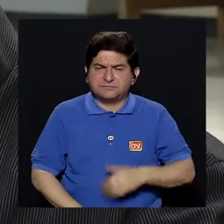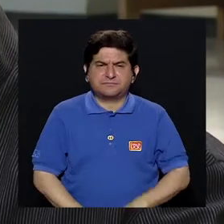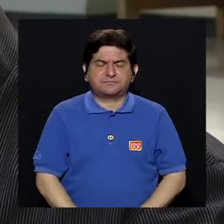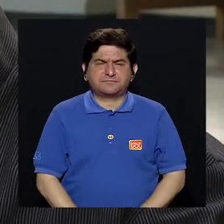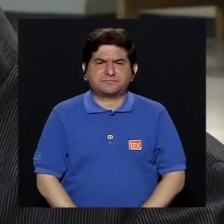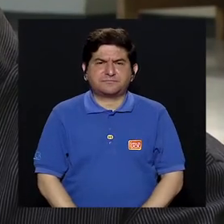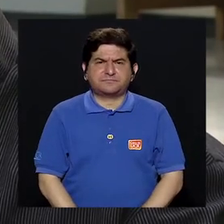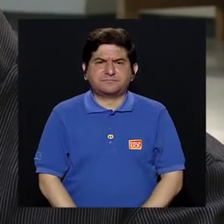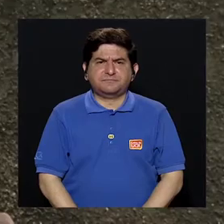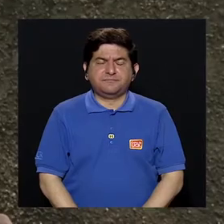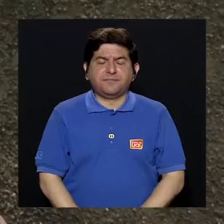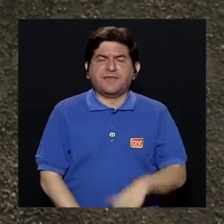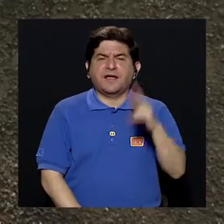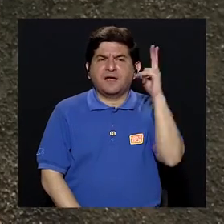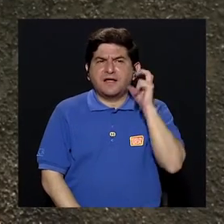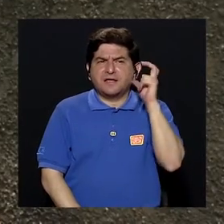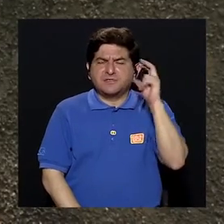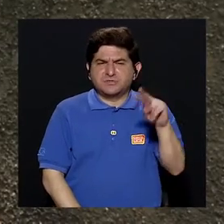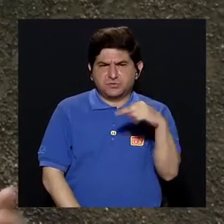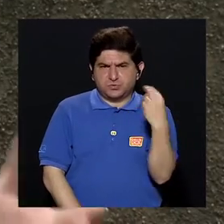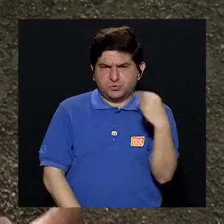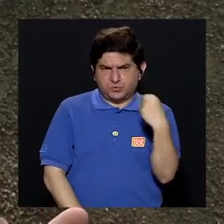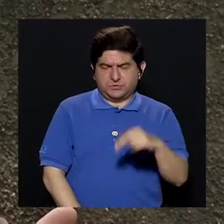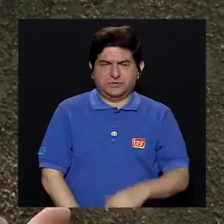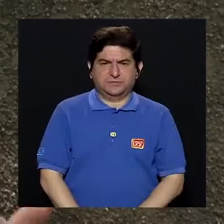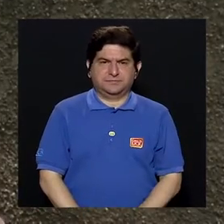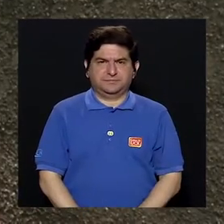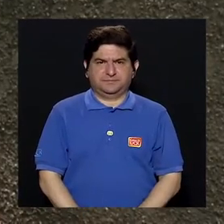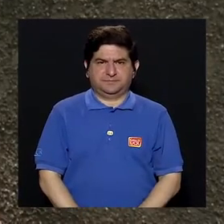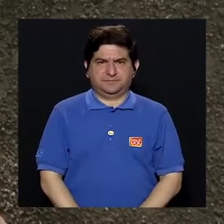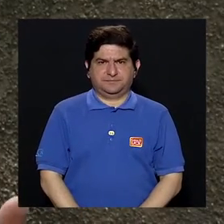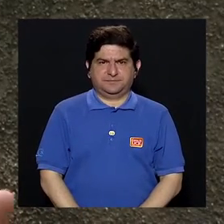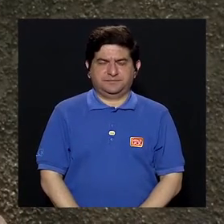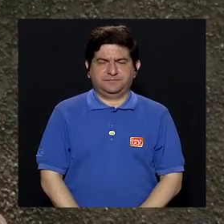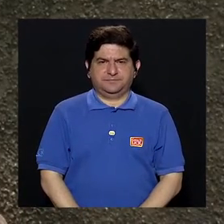Sí, escuchamos en las noticias, por ejemplo,